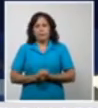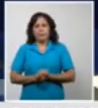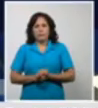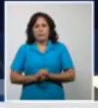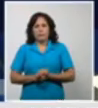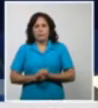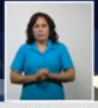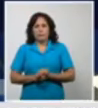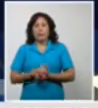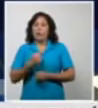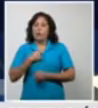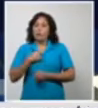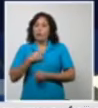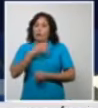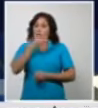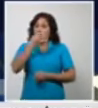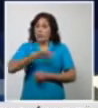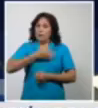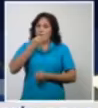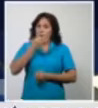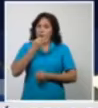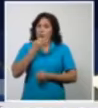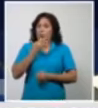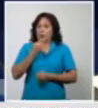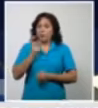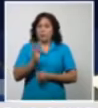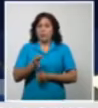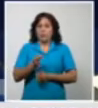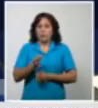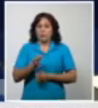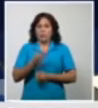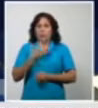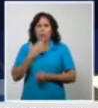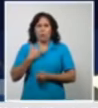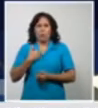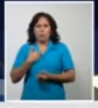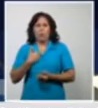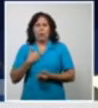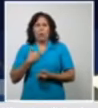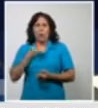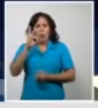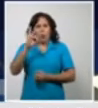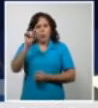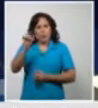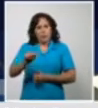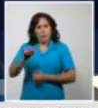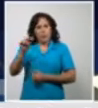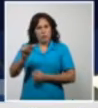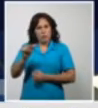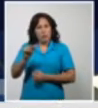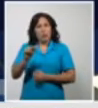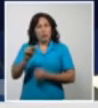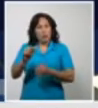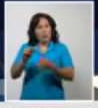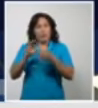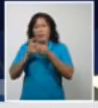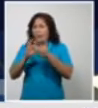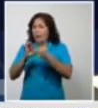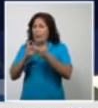Yo les dije que desde el punto de vista de los 8 pacientes que se mantienen en terapia intensiva,